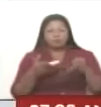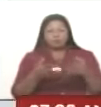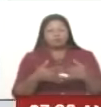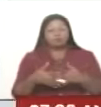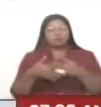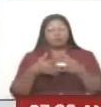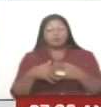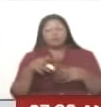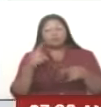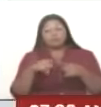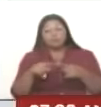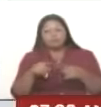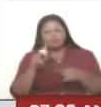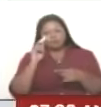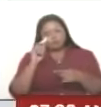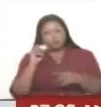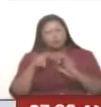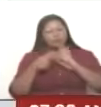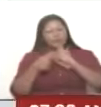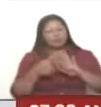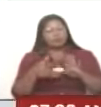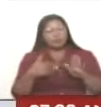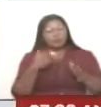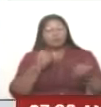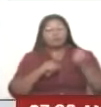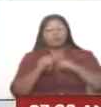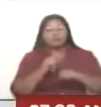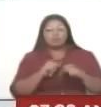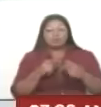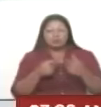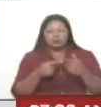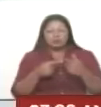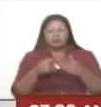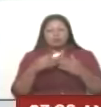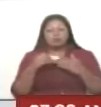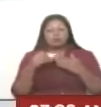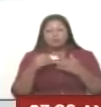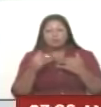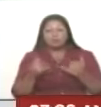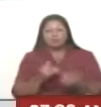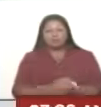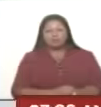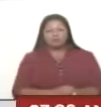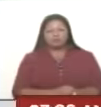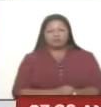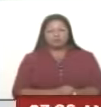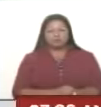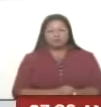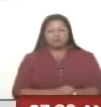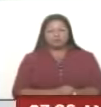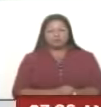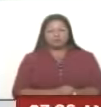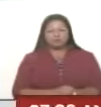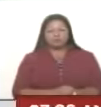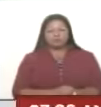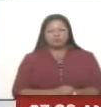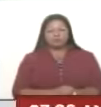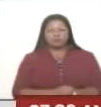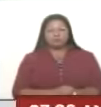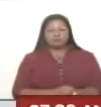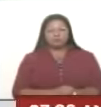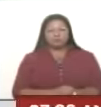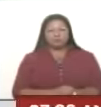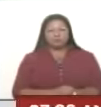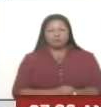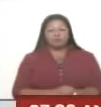pero ahí tenemos que reflejar que podemos defender la tasa de cambio, y defendiendo la tasa de cambio, es decir, garantizando su estabilidad